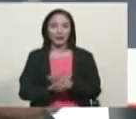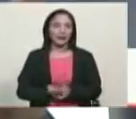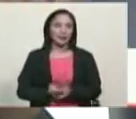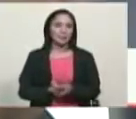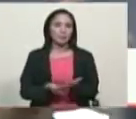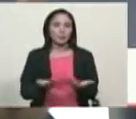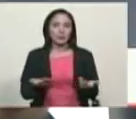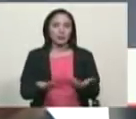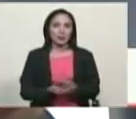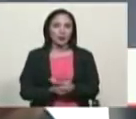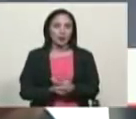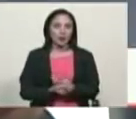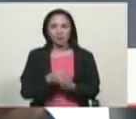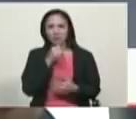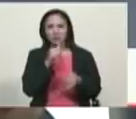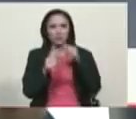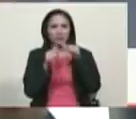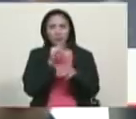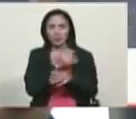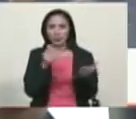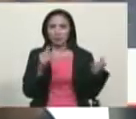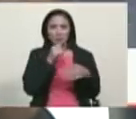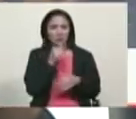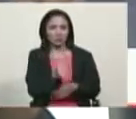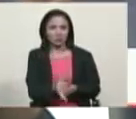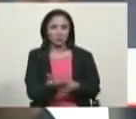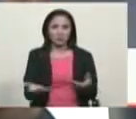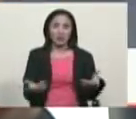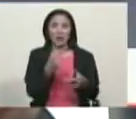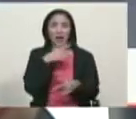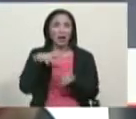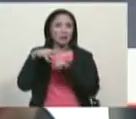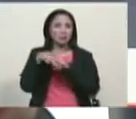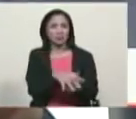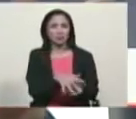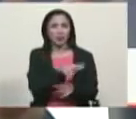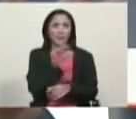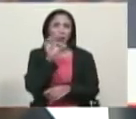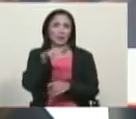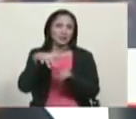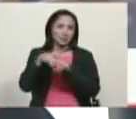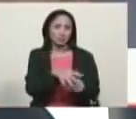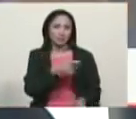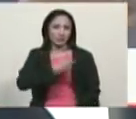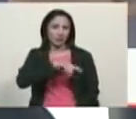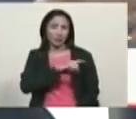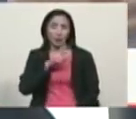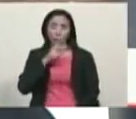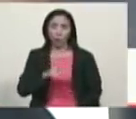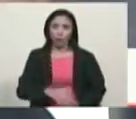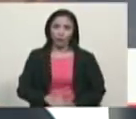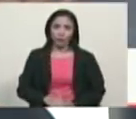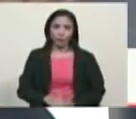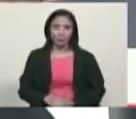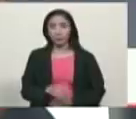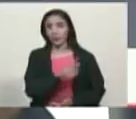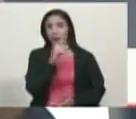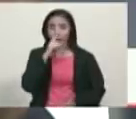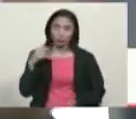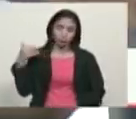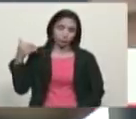guerra de desinformación que ha sido sometido mi país, es terrible. Y lleva 20 y pico